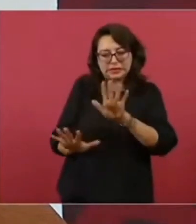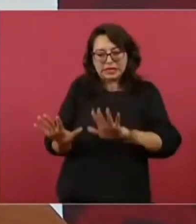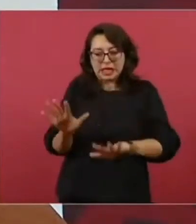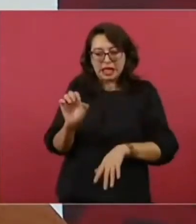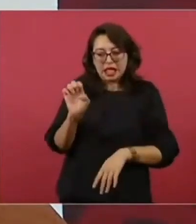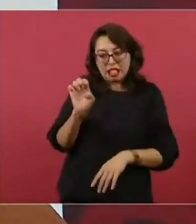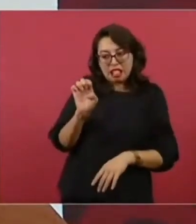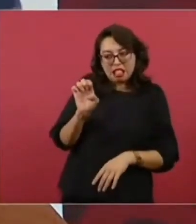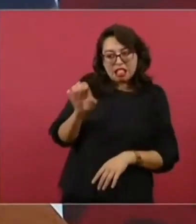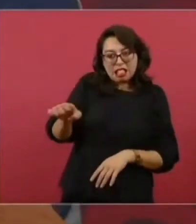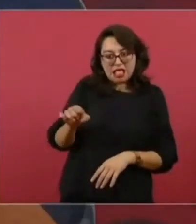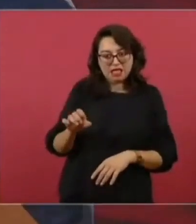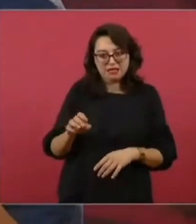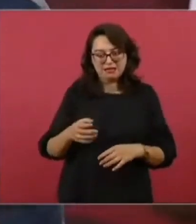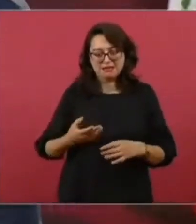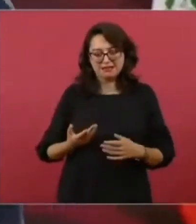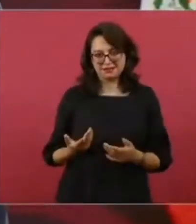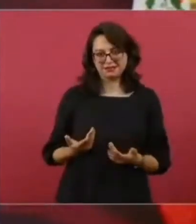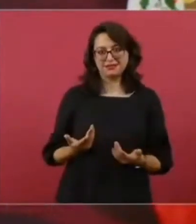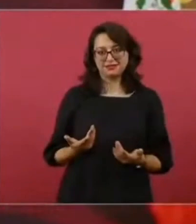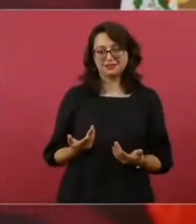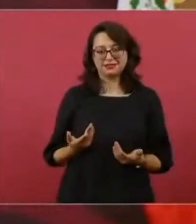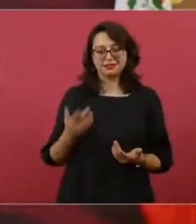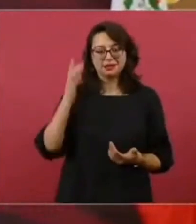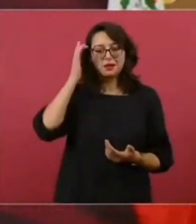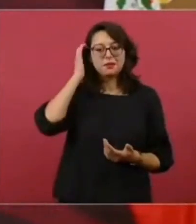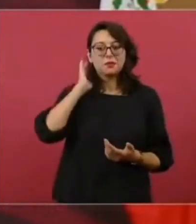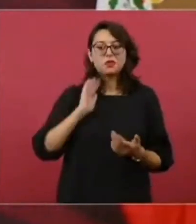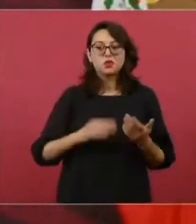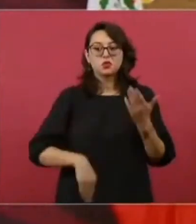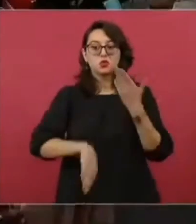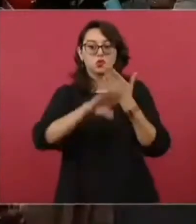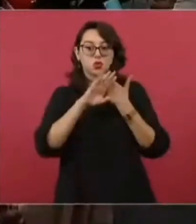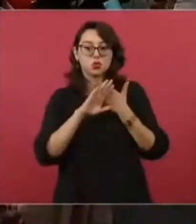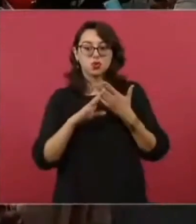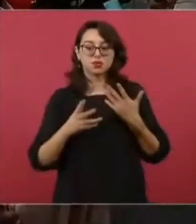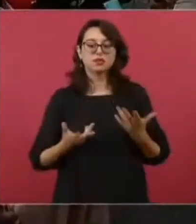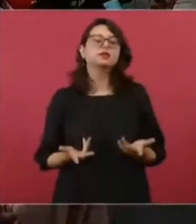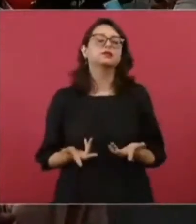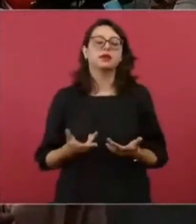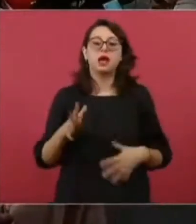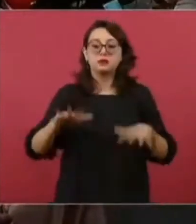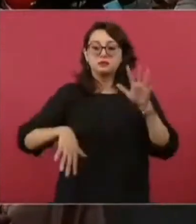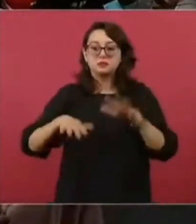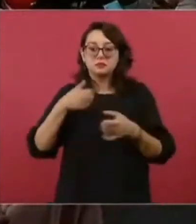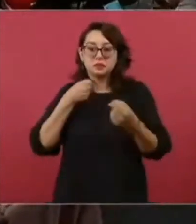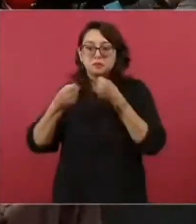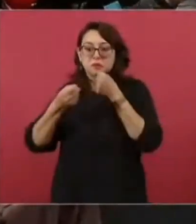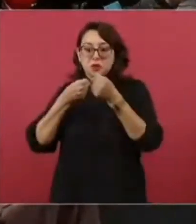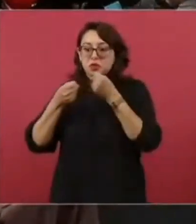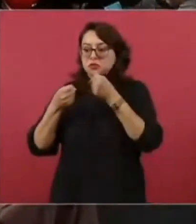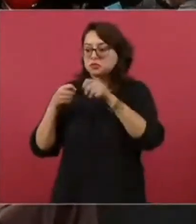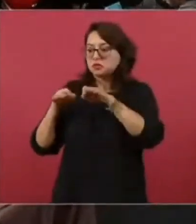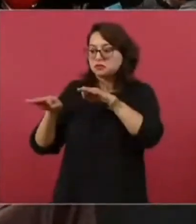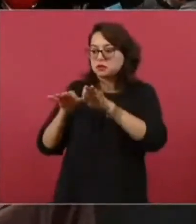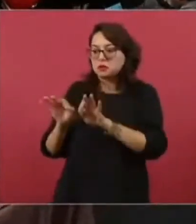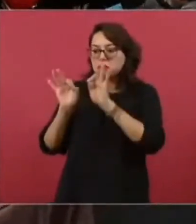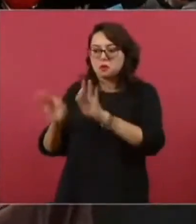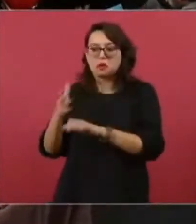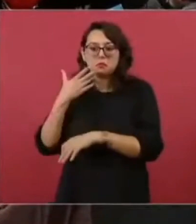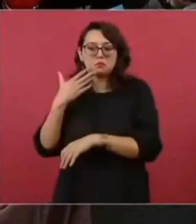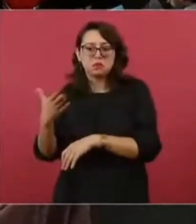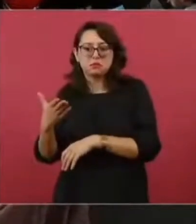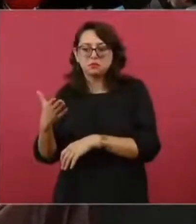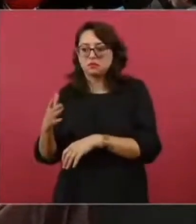la nota en contra, ¿no? Pero no son los periodistas. Nosotros lo tenemos muy claro eso desde